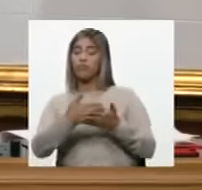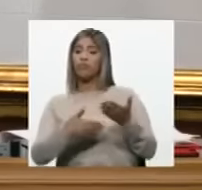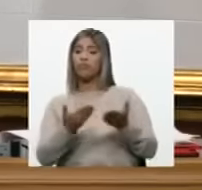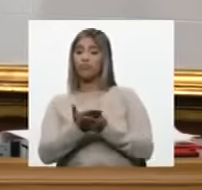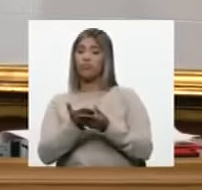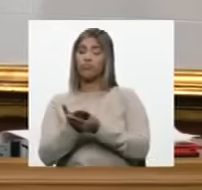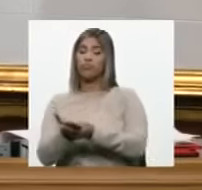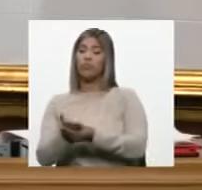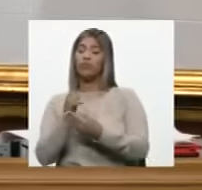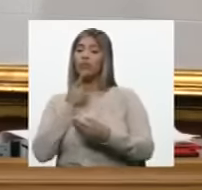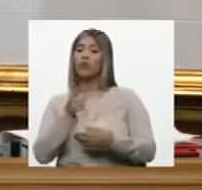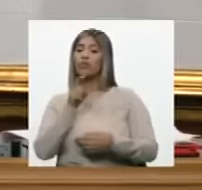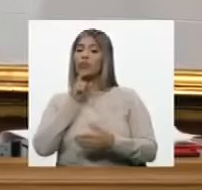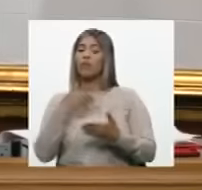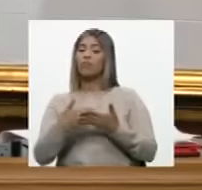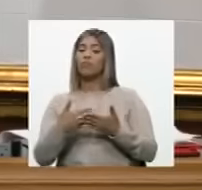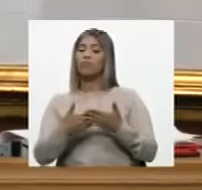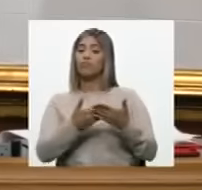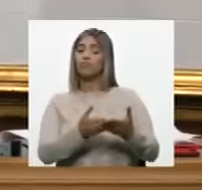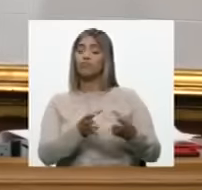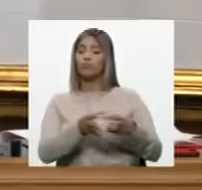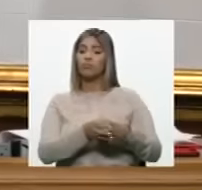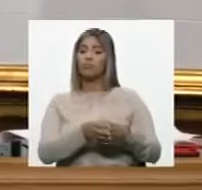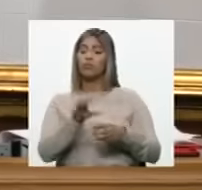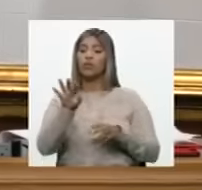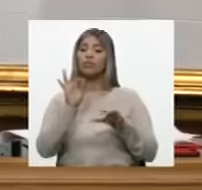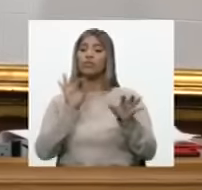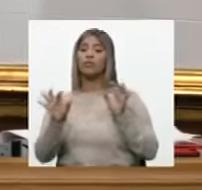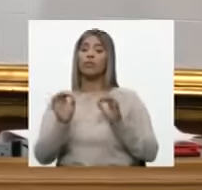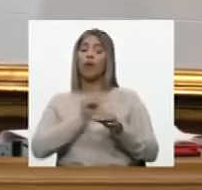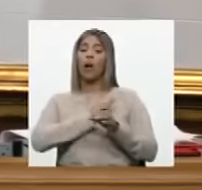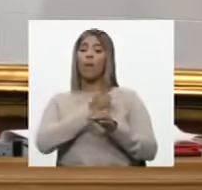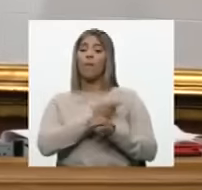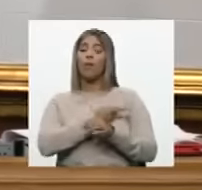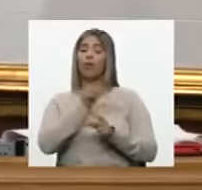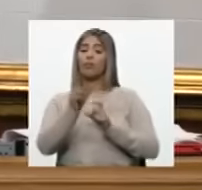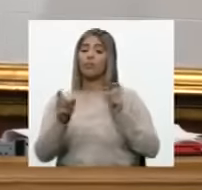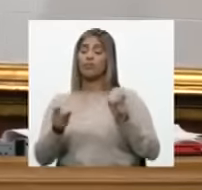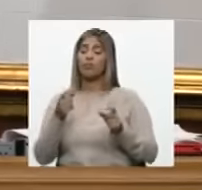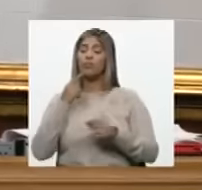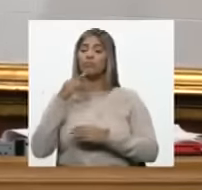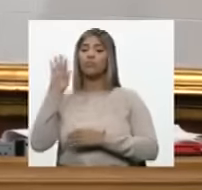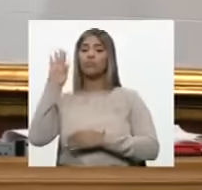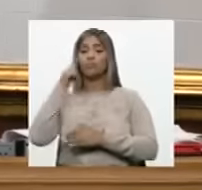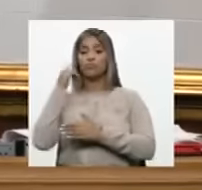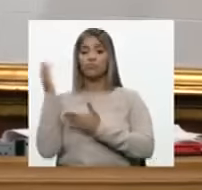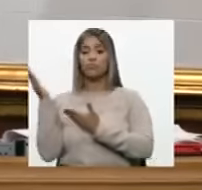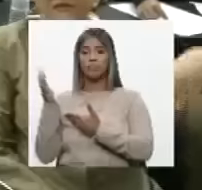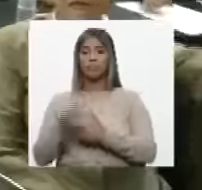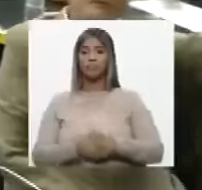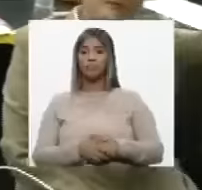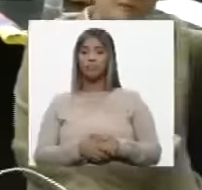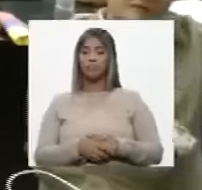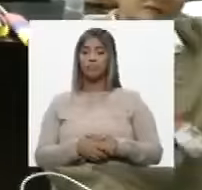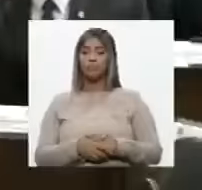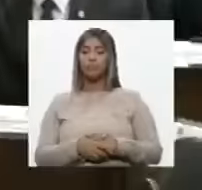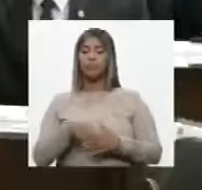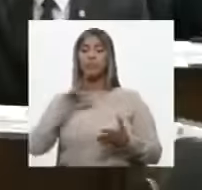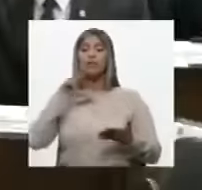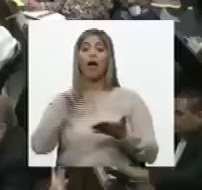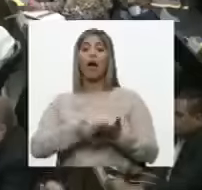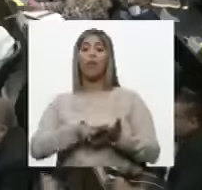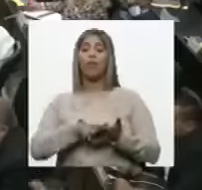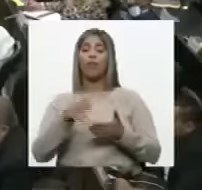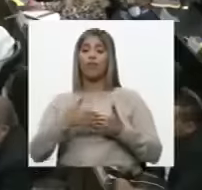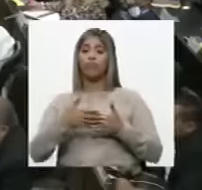de credenciales del Comité de Postulaciones para la Selección del Poder Ciudadano, siéranse manifestarlo con la señal de costumbre. Queda aprobada,